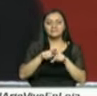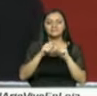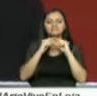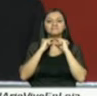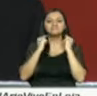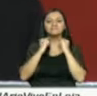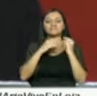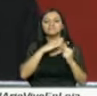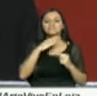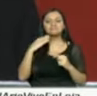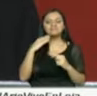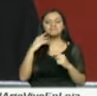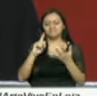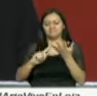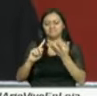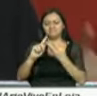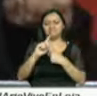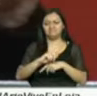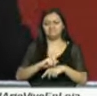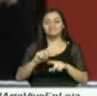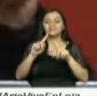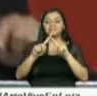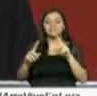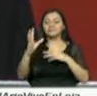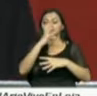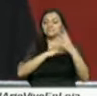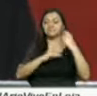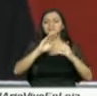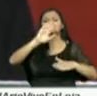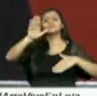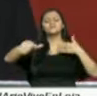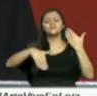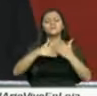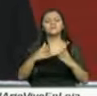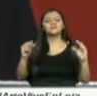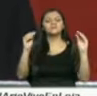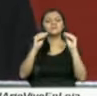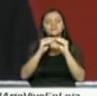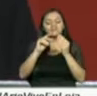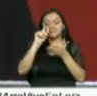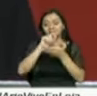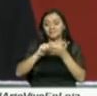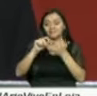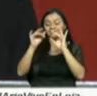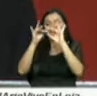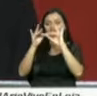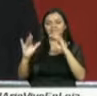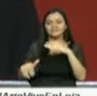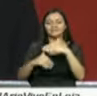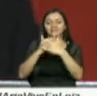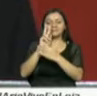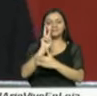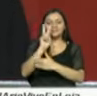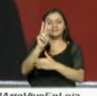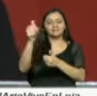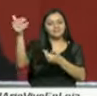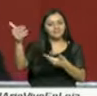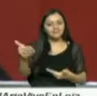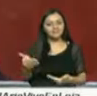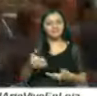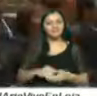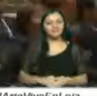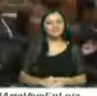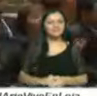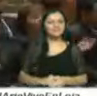Nahum Briones, pero ahora todos nosotros estamos escribiendo una nueva leyenda. Bienvenidos todos.